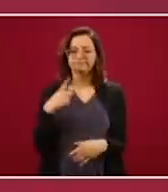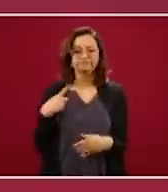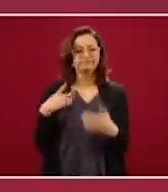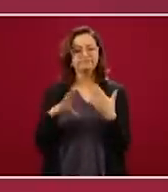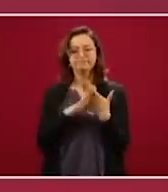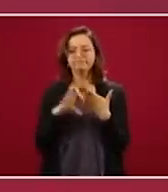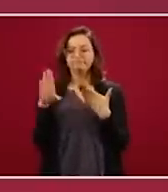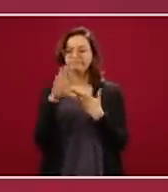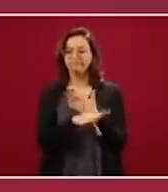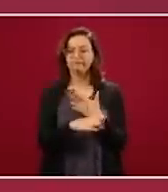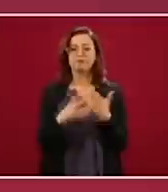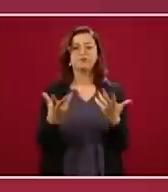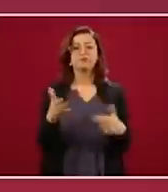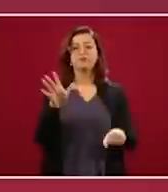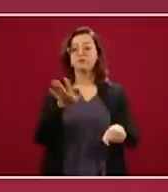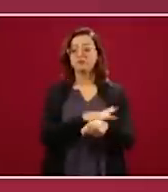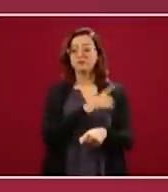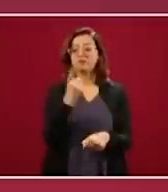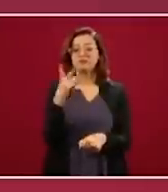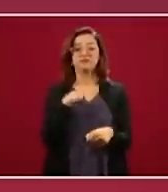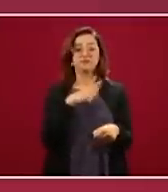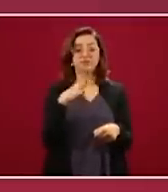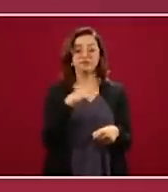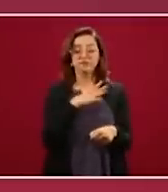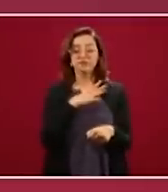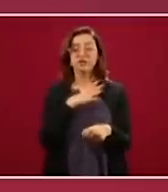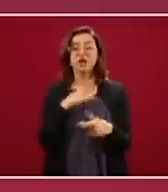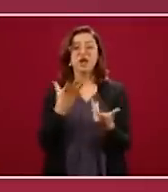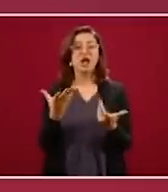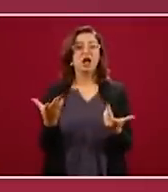toda la promoción que se hace,